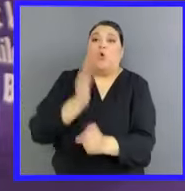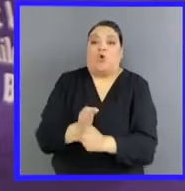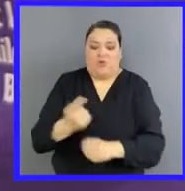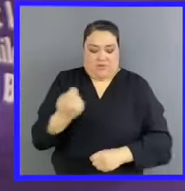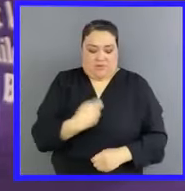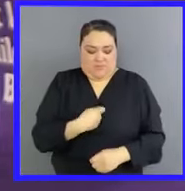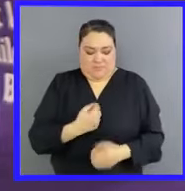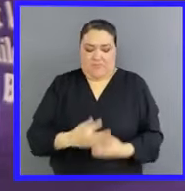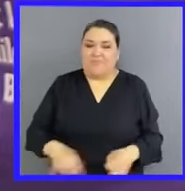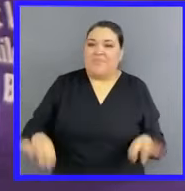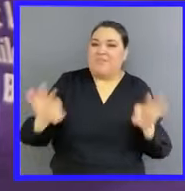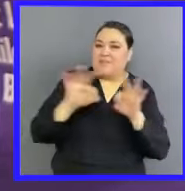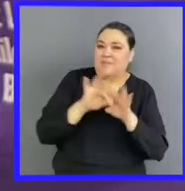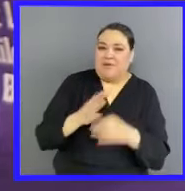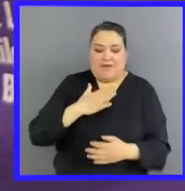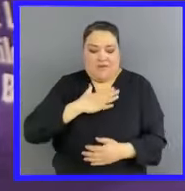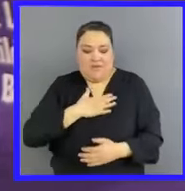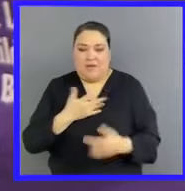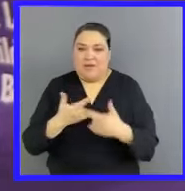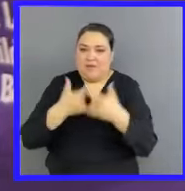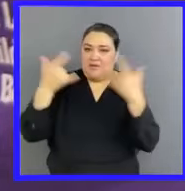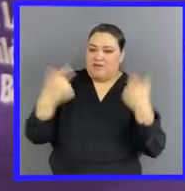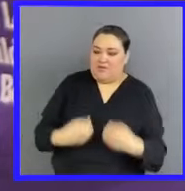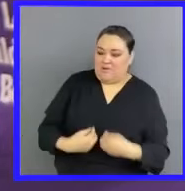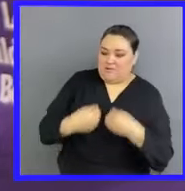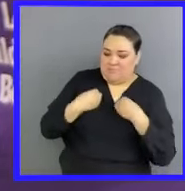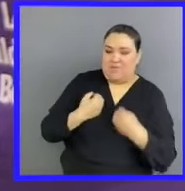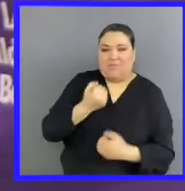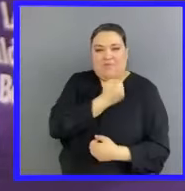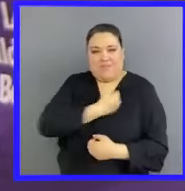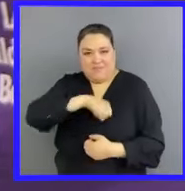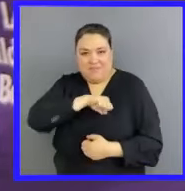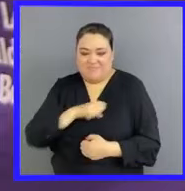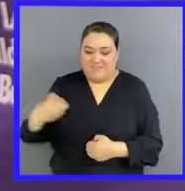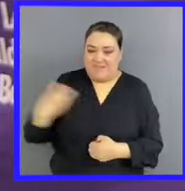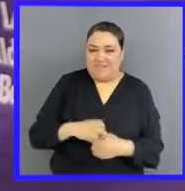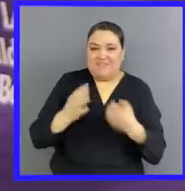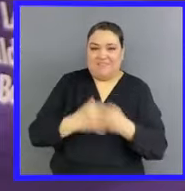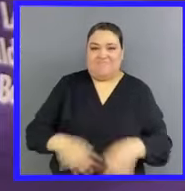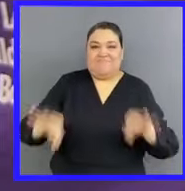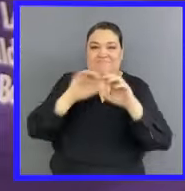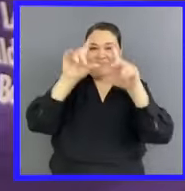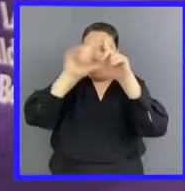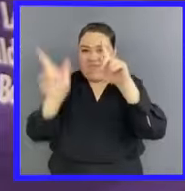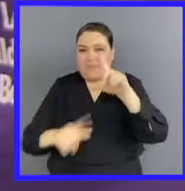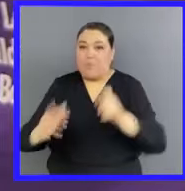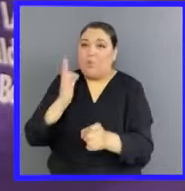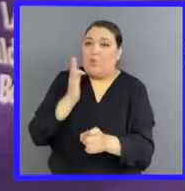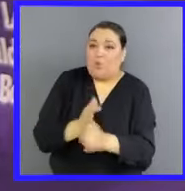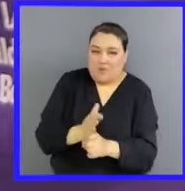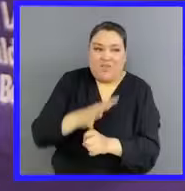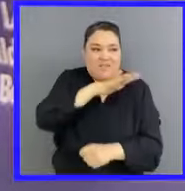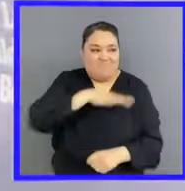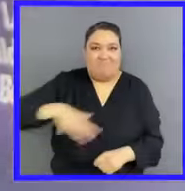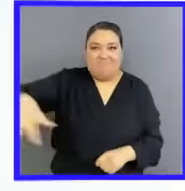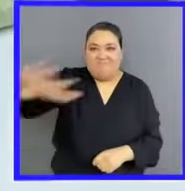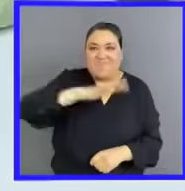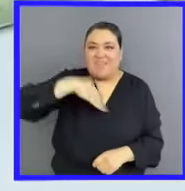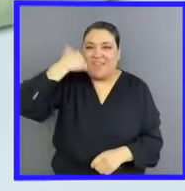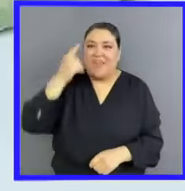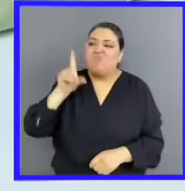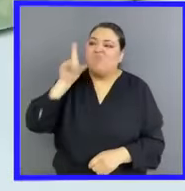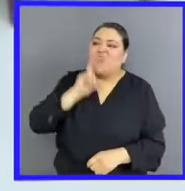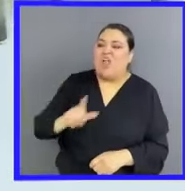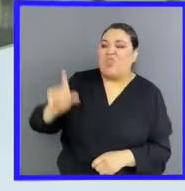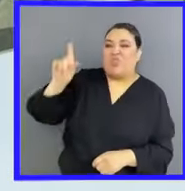Nuestra historia, nuestras heridas, nuestra sanación es algo revolucionario. Y más ahorita en este clima que nos quieren hacer chiquitos. Con